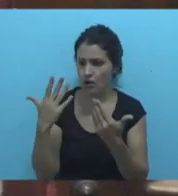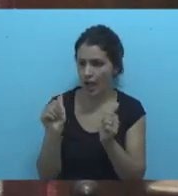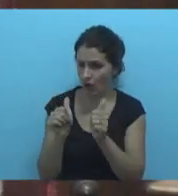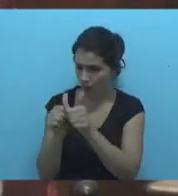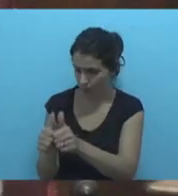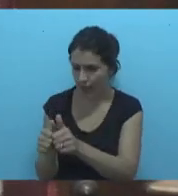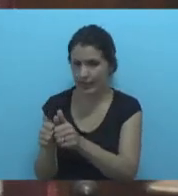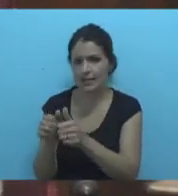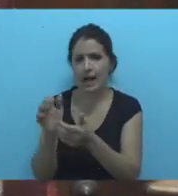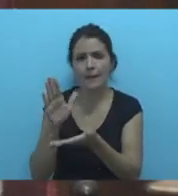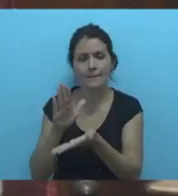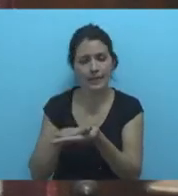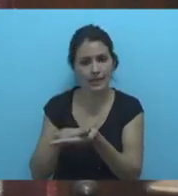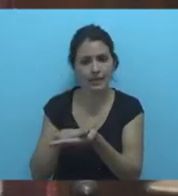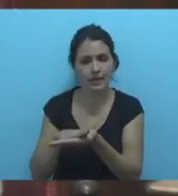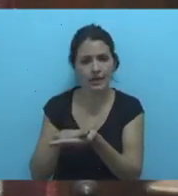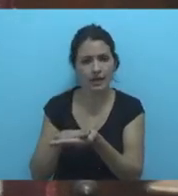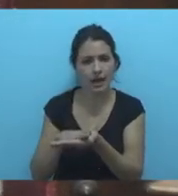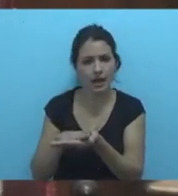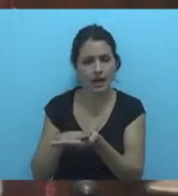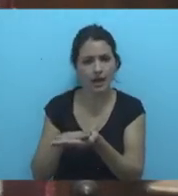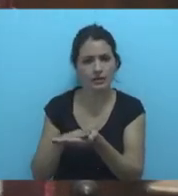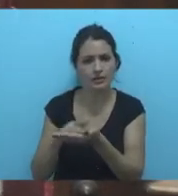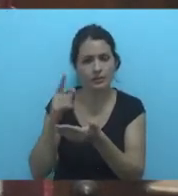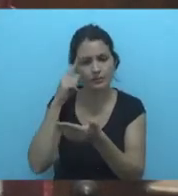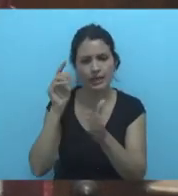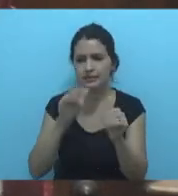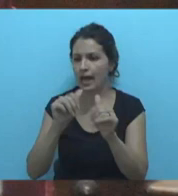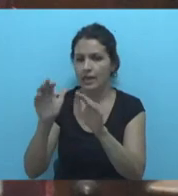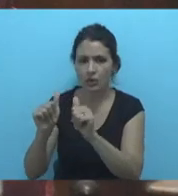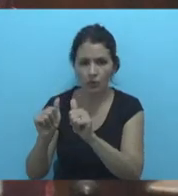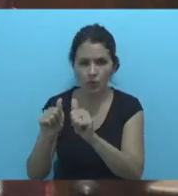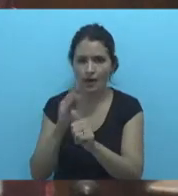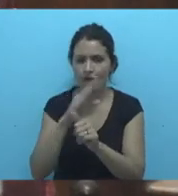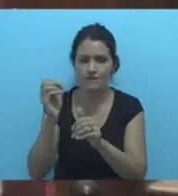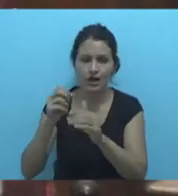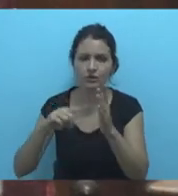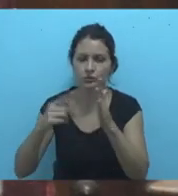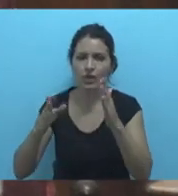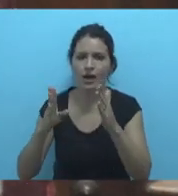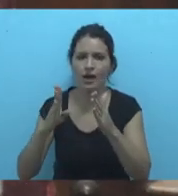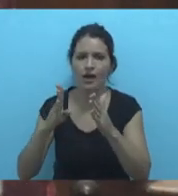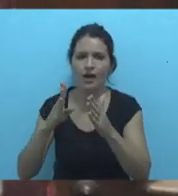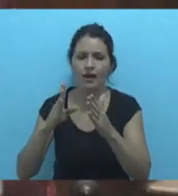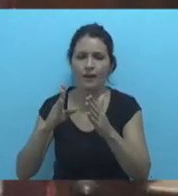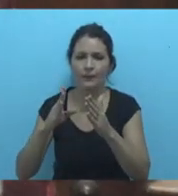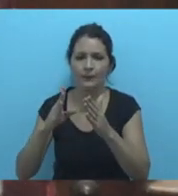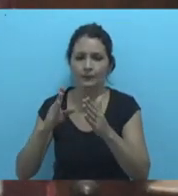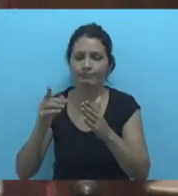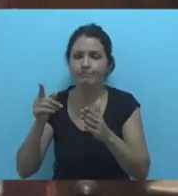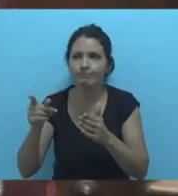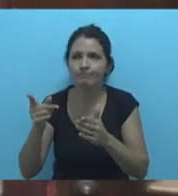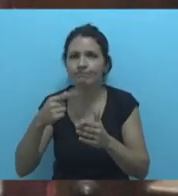respaldada por el Banco Provincia de Buenos Aires, por el Vice y por el Banco Ciudad de Buenos Aires. Y eso lo que era